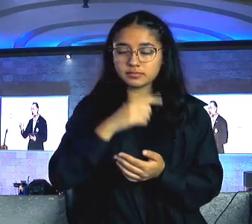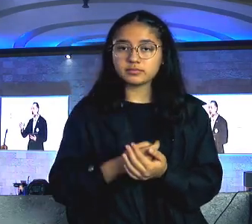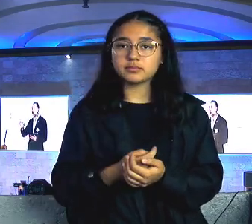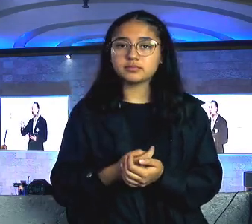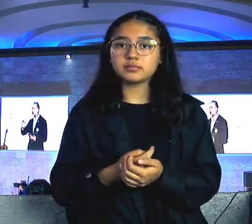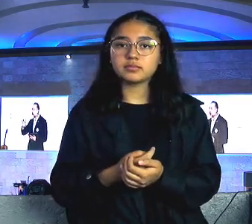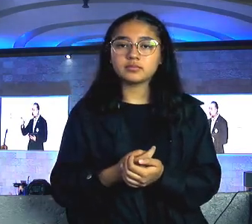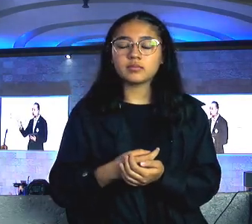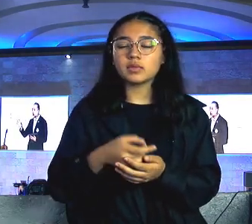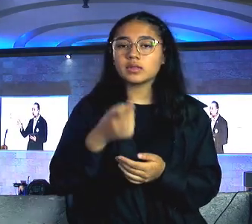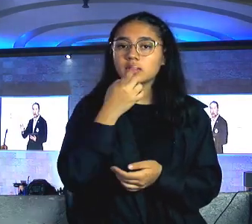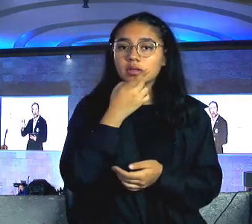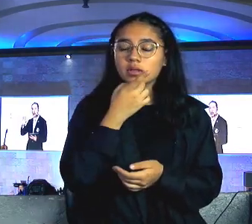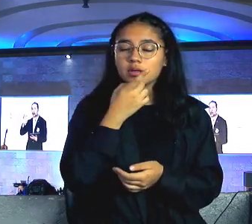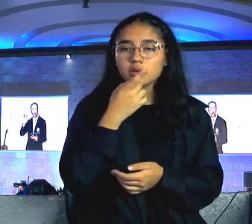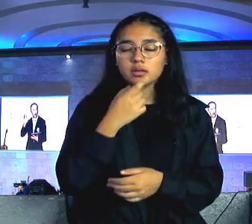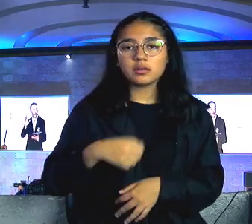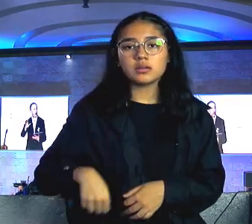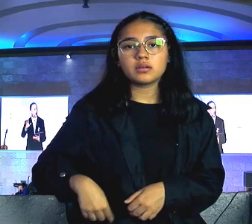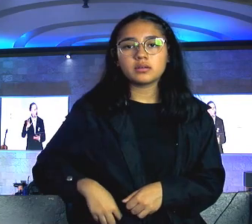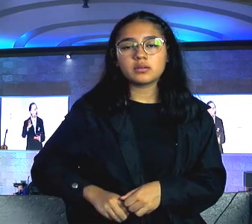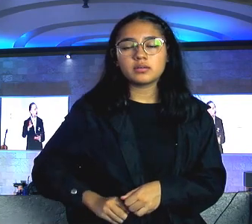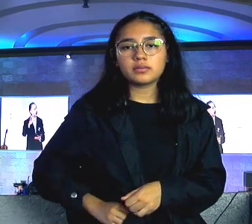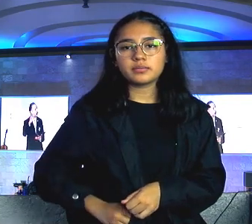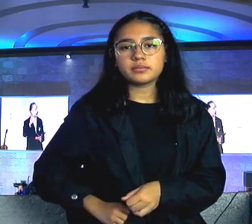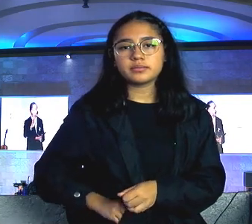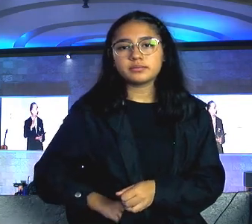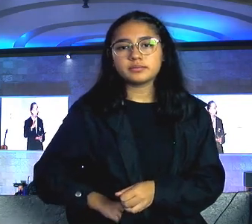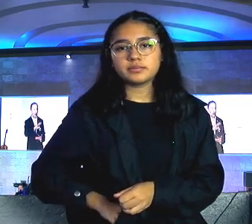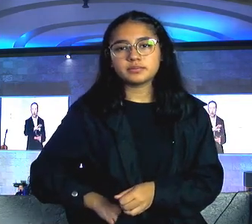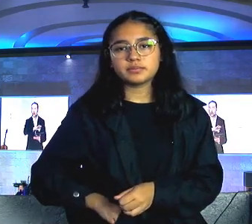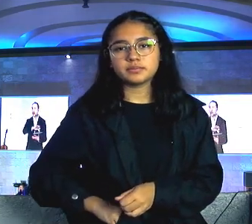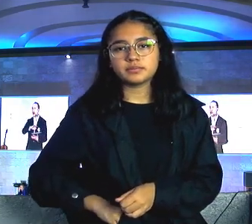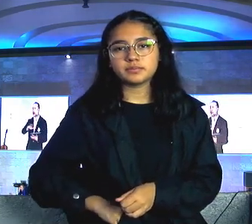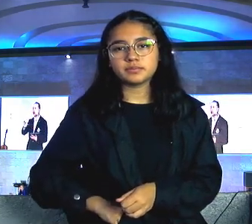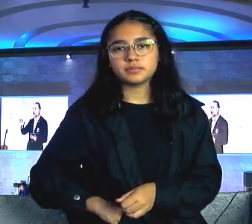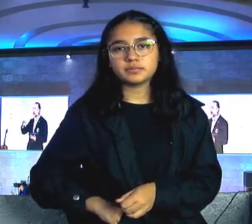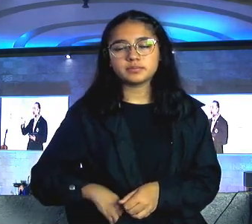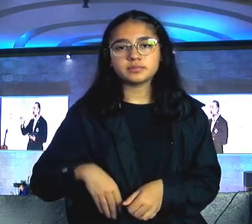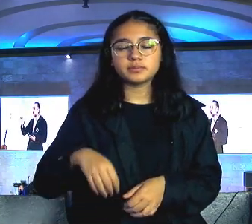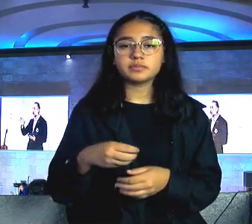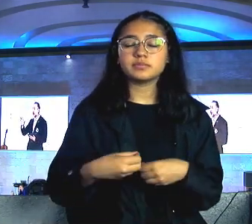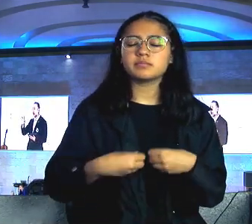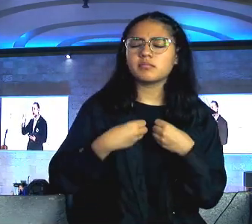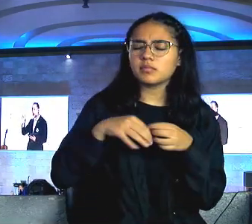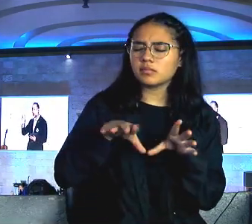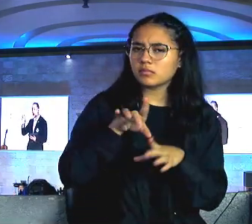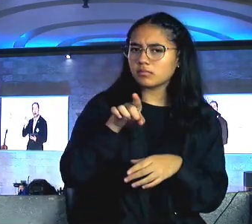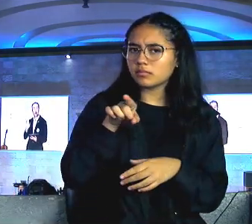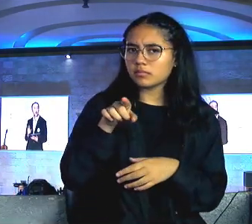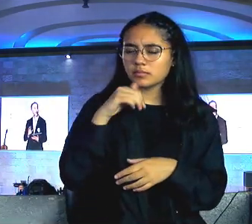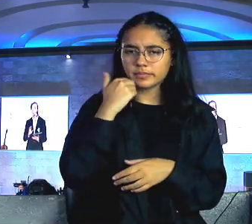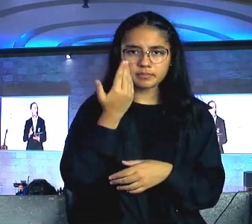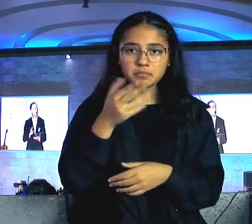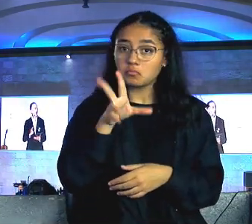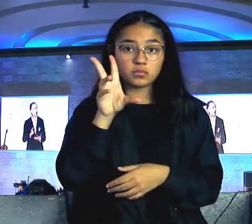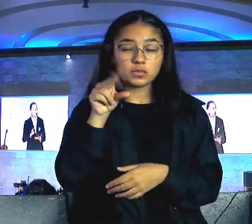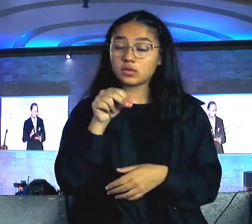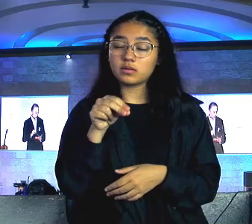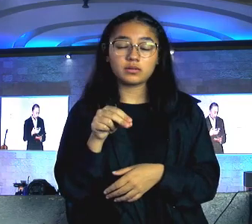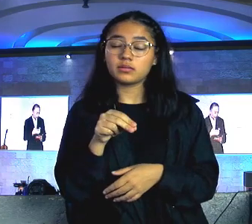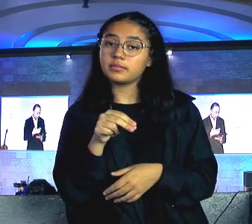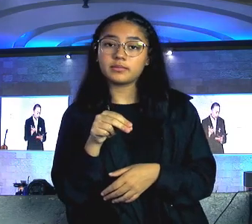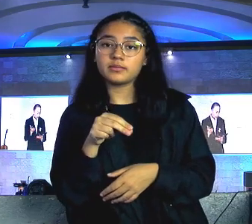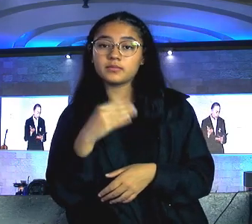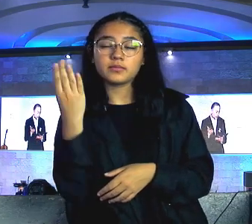pierde, no importa lo que tú hagas, yo, el Espíritu Santo ya te selló, así que vive como tú quieras. Aguas, porque